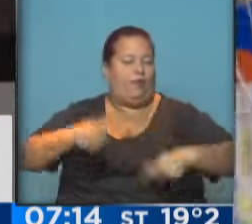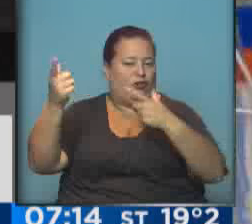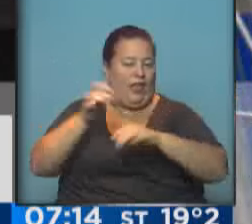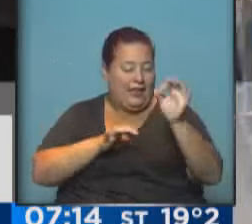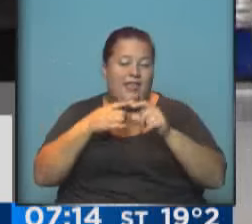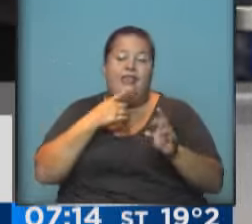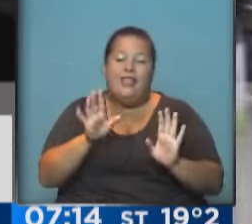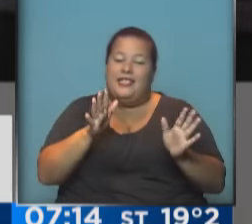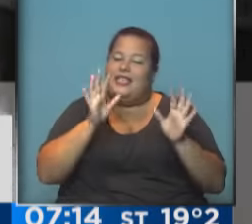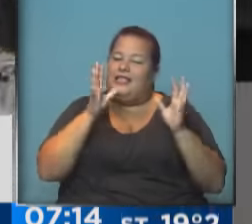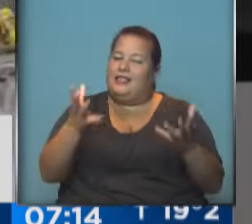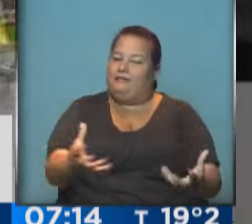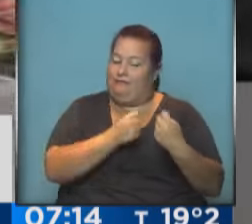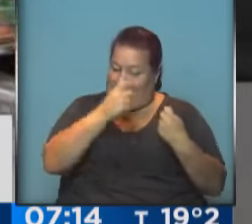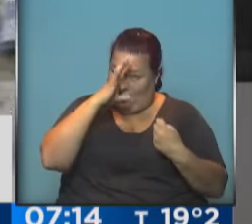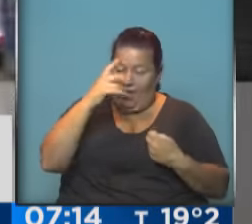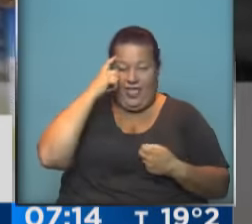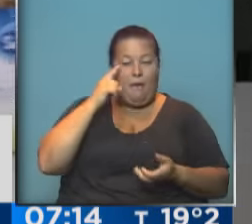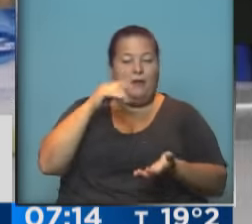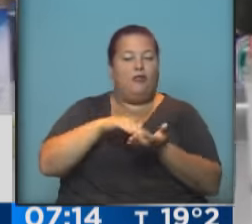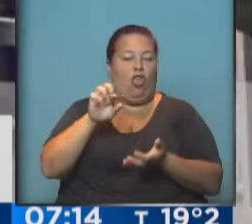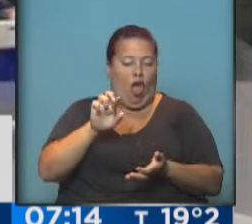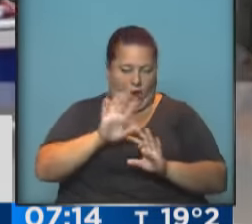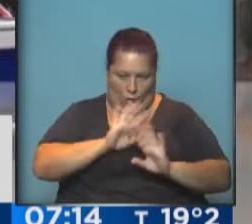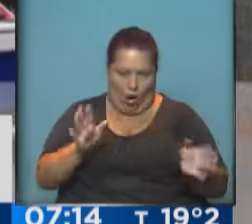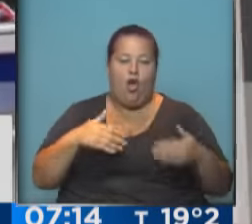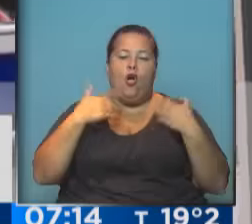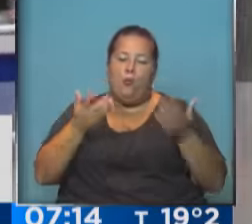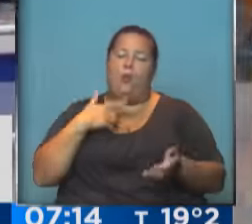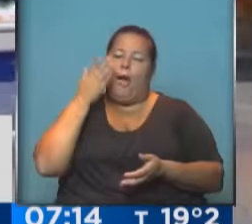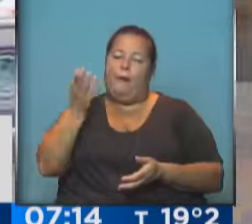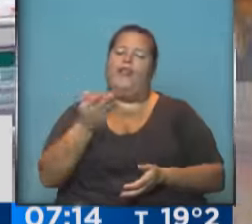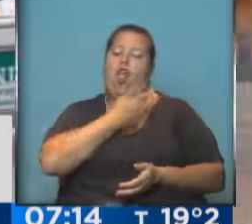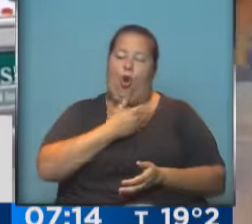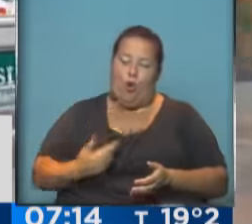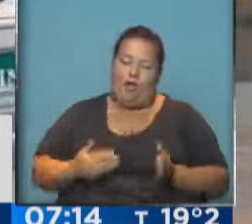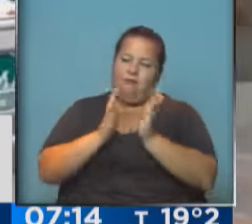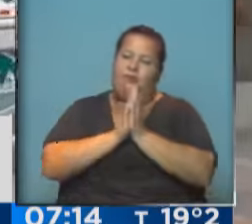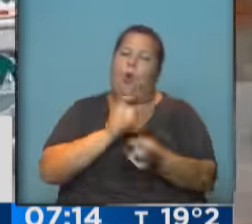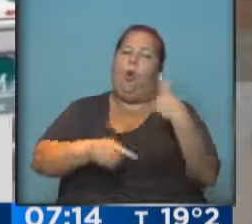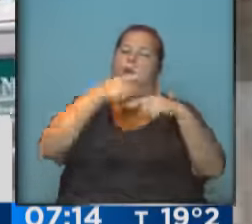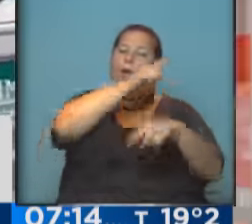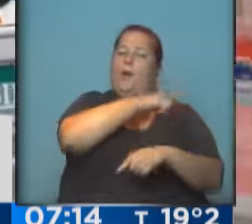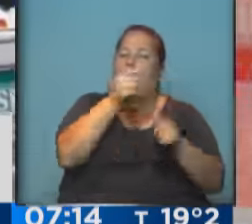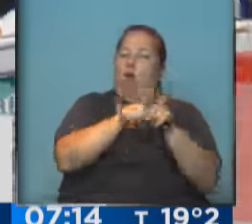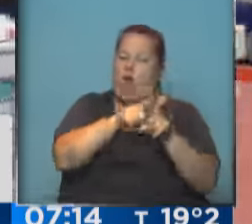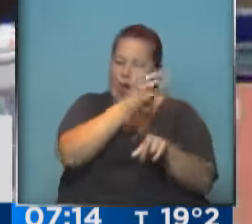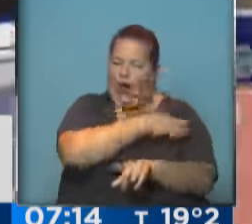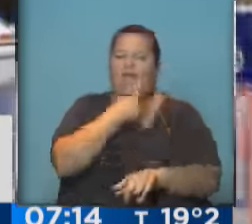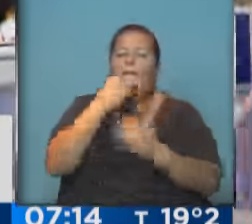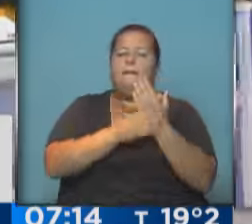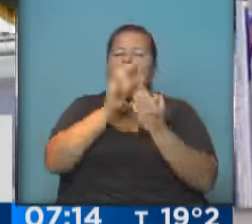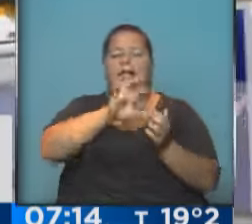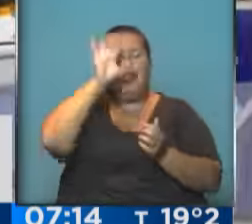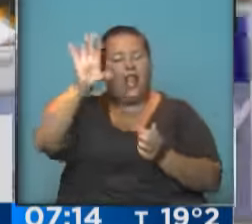donde se calculan que estaban retenidos, ¿se acuerdan? 10.000 millones de dólares. Bueno, por eso le vamos a pedir al gobierno que retrotraigan los precios. ¿Qué dijo el ministro de